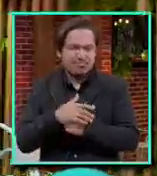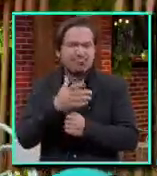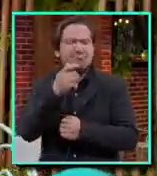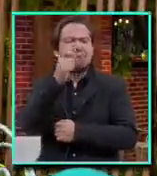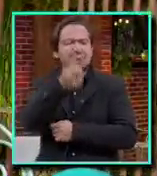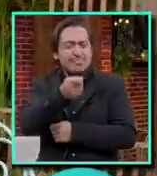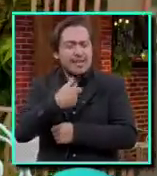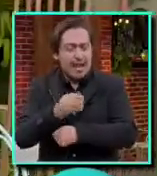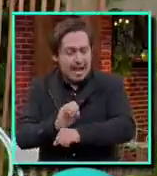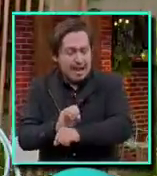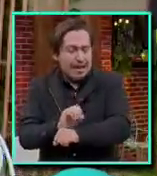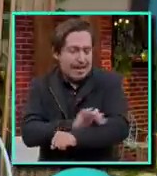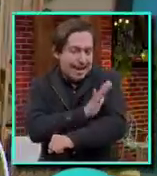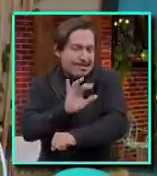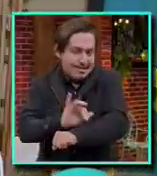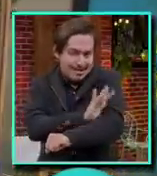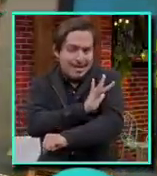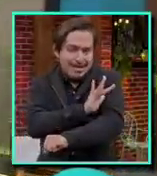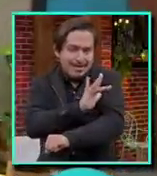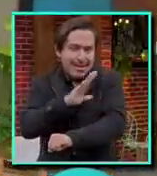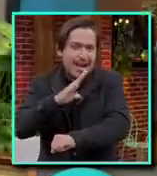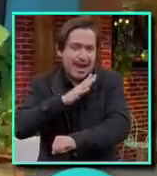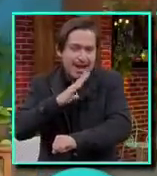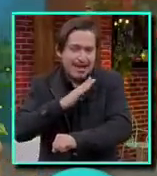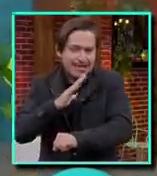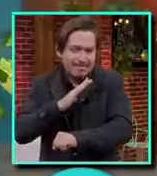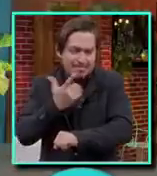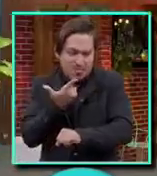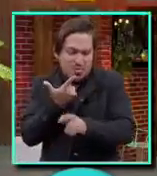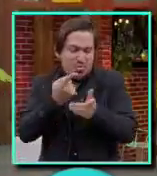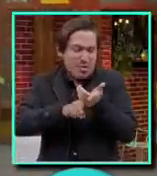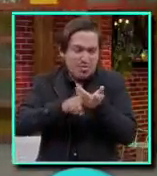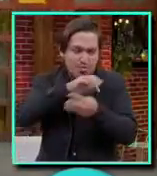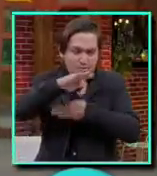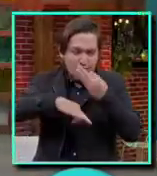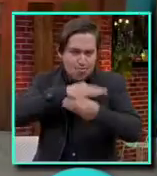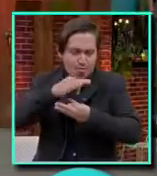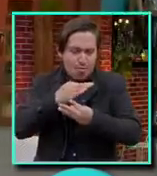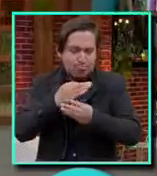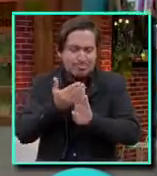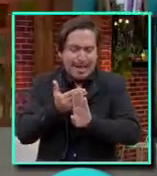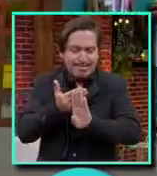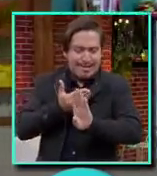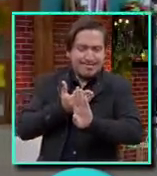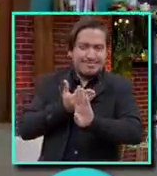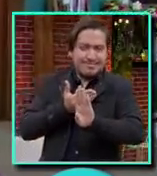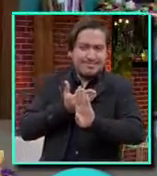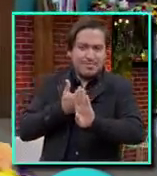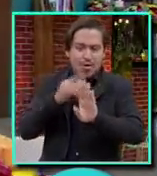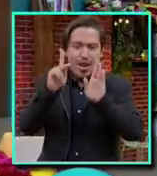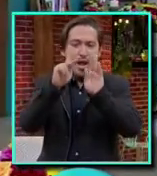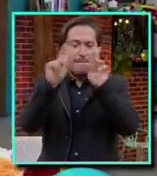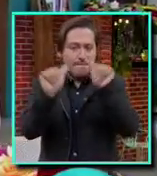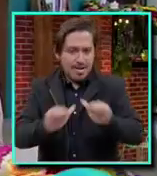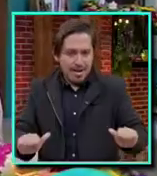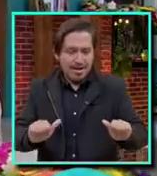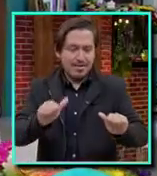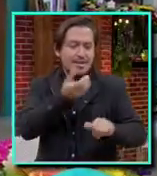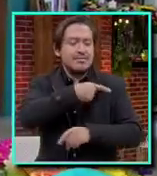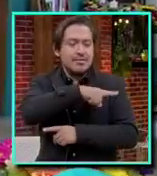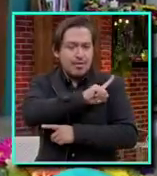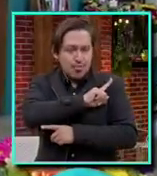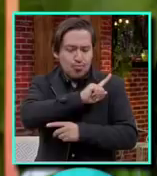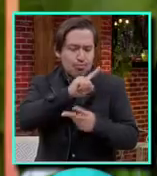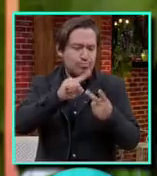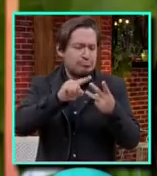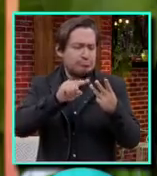está impregnada atrás de todas las cosas que existen, desde lo físico, como la paz, como la salud. ¿Qué es lo que